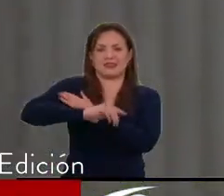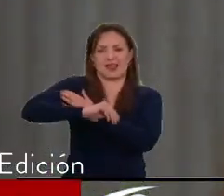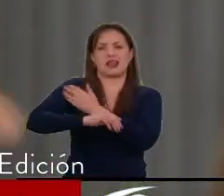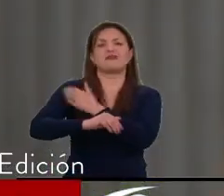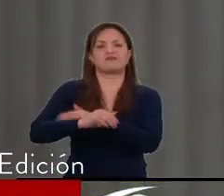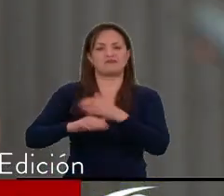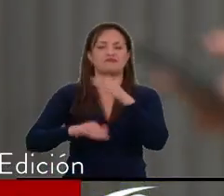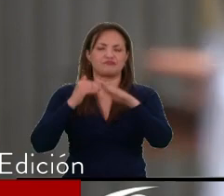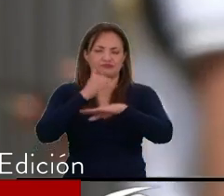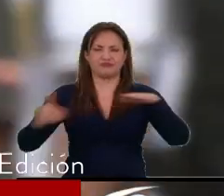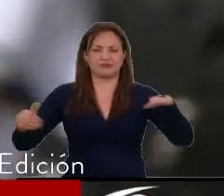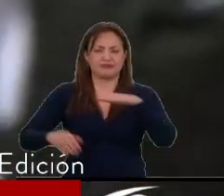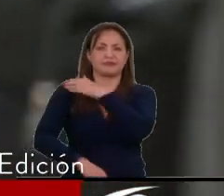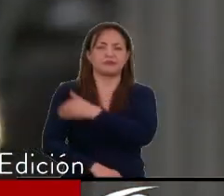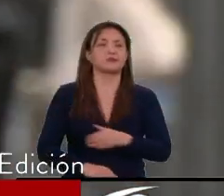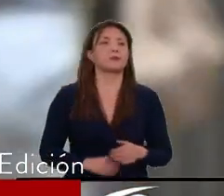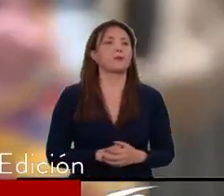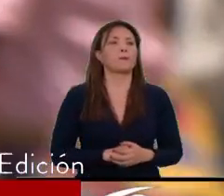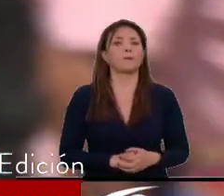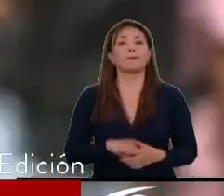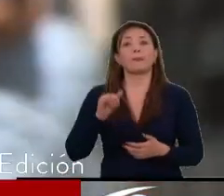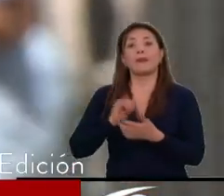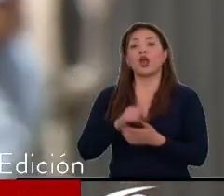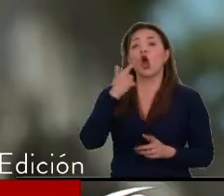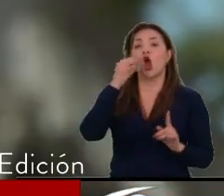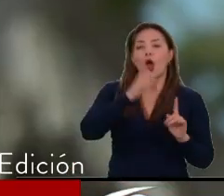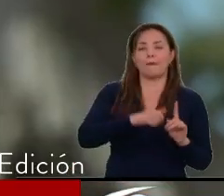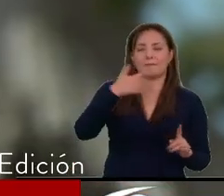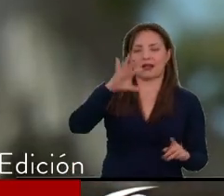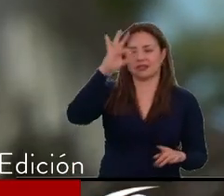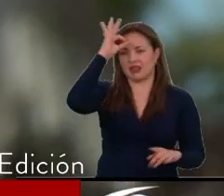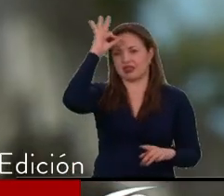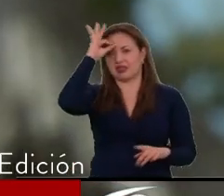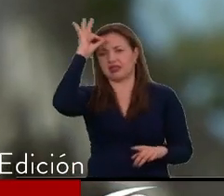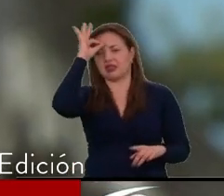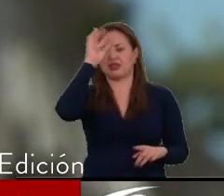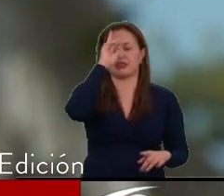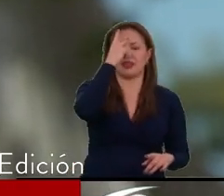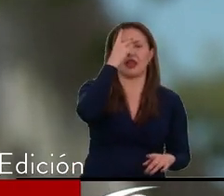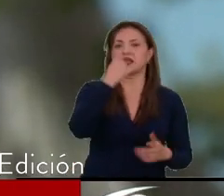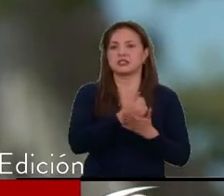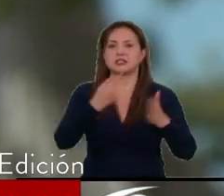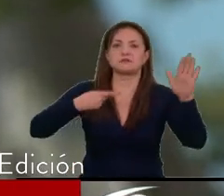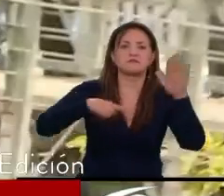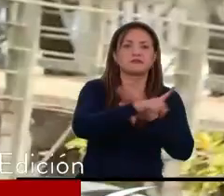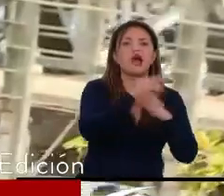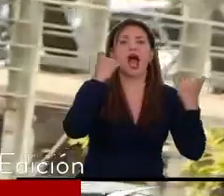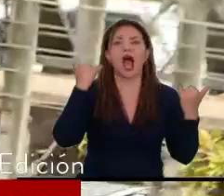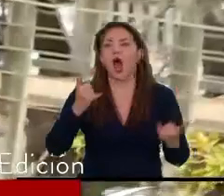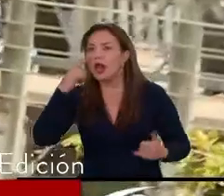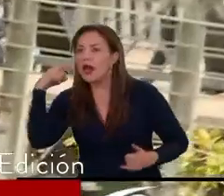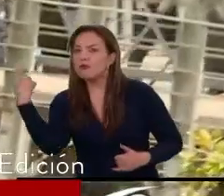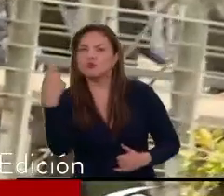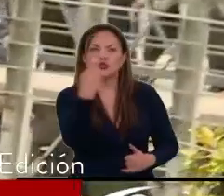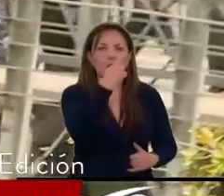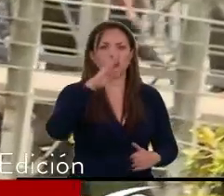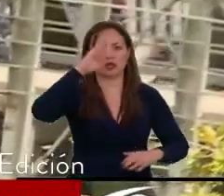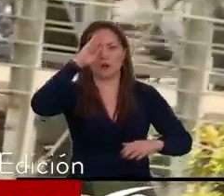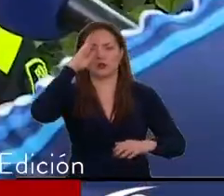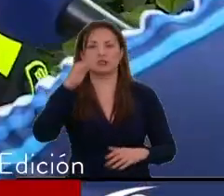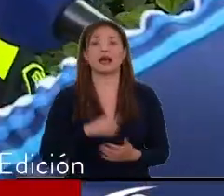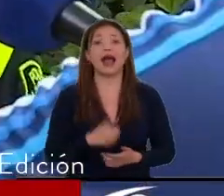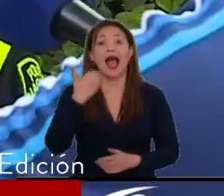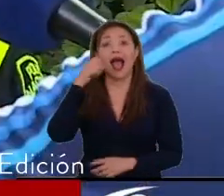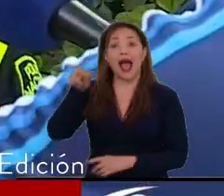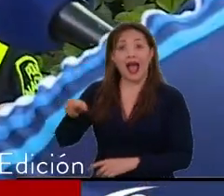cortó. El delincuente, que estaría bajo los efectos de alucinógenos, logró darse a la fuga y es buscado por las autoridades. Una menor de